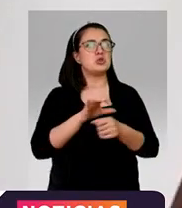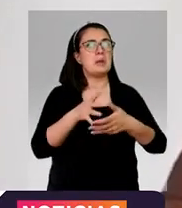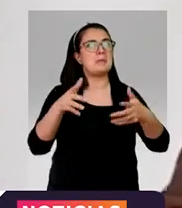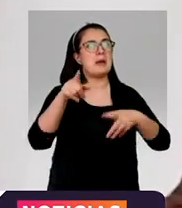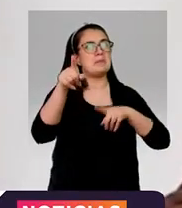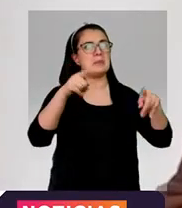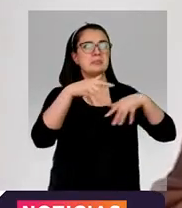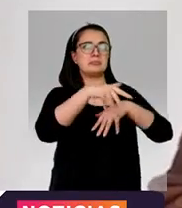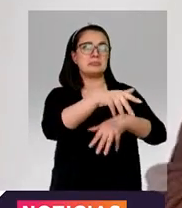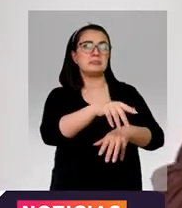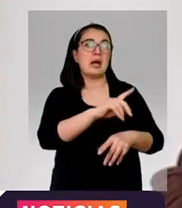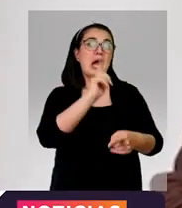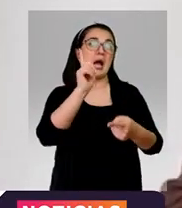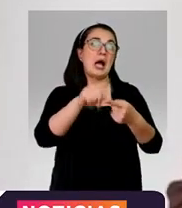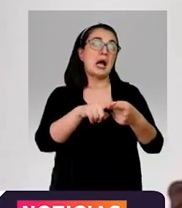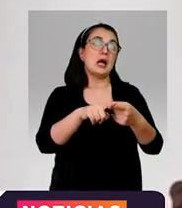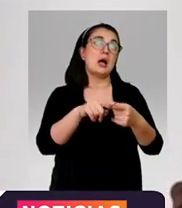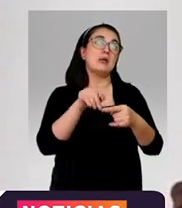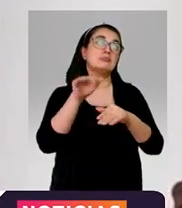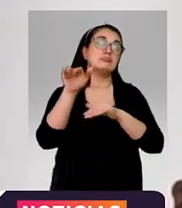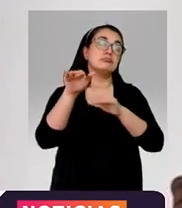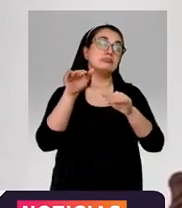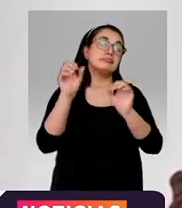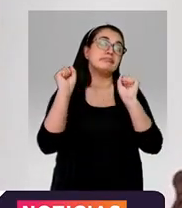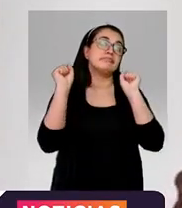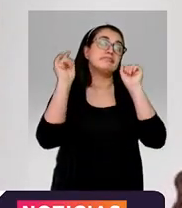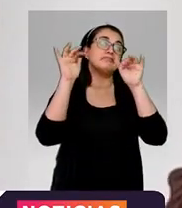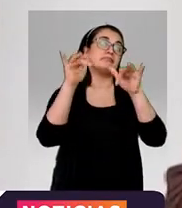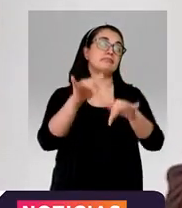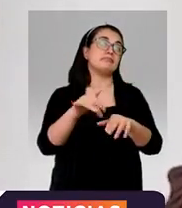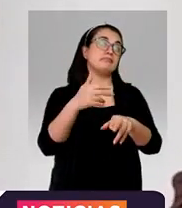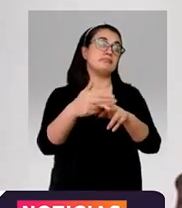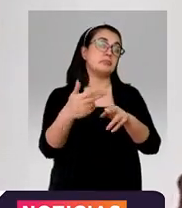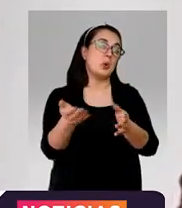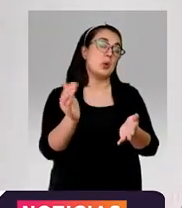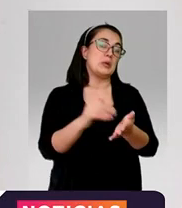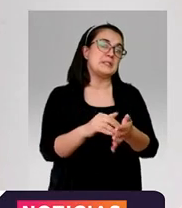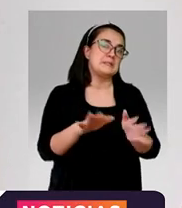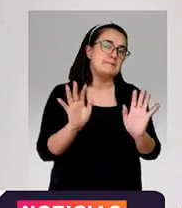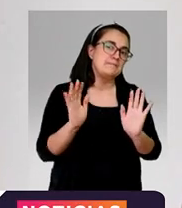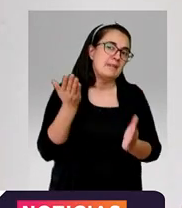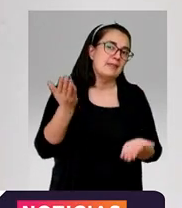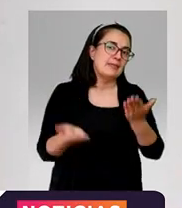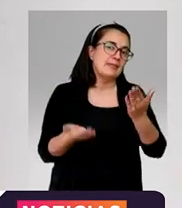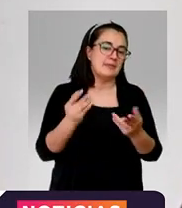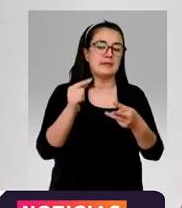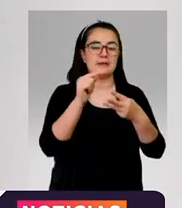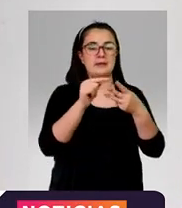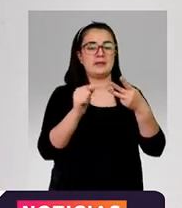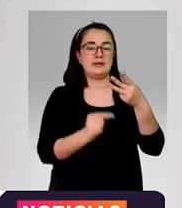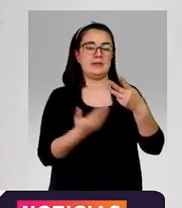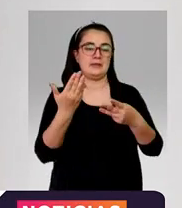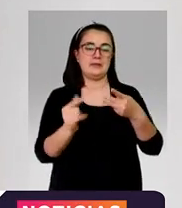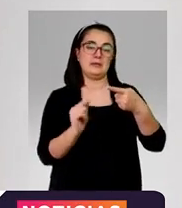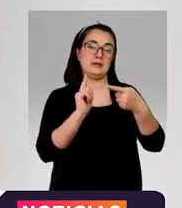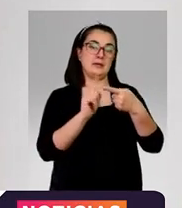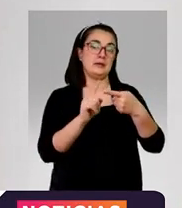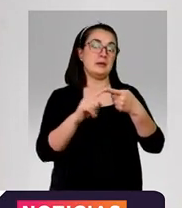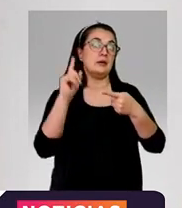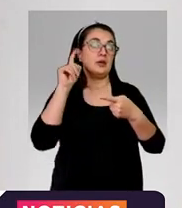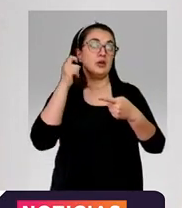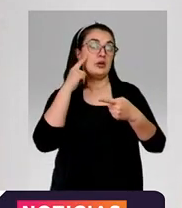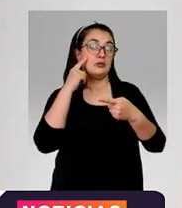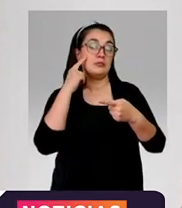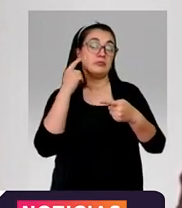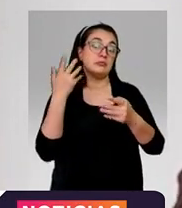la próxima convocatoria masiva a movilizaciones y va a depender mucho de tres factores. Si el gobierno retira o no la reforma o si